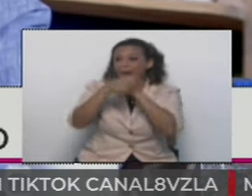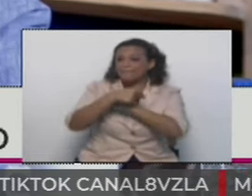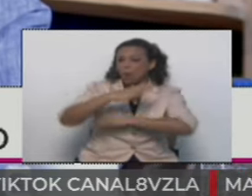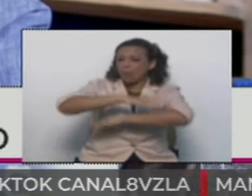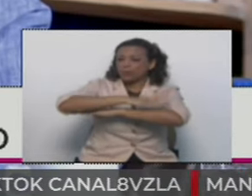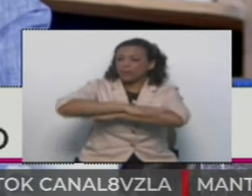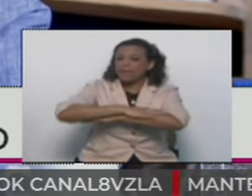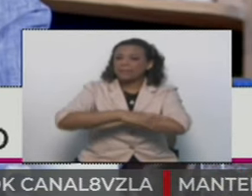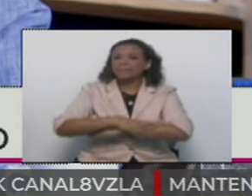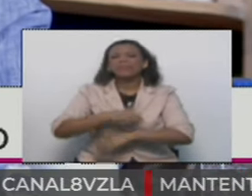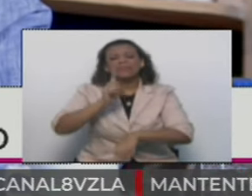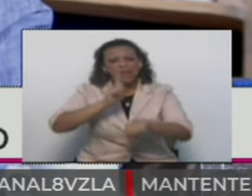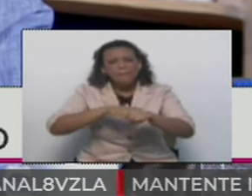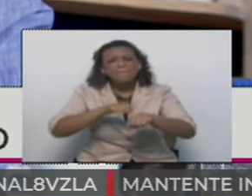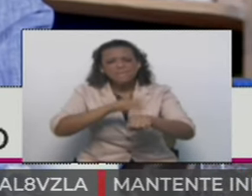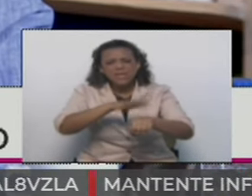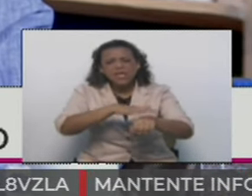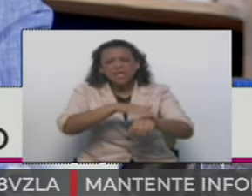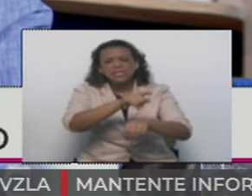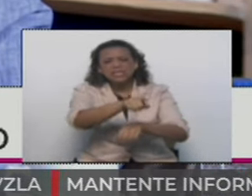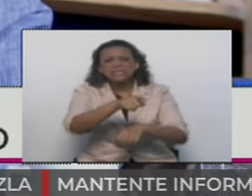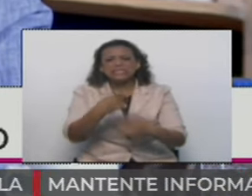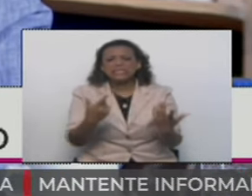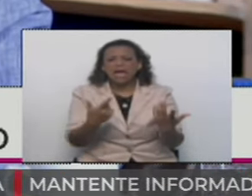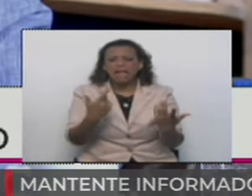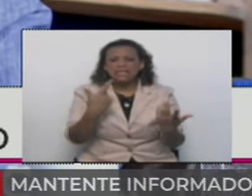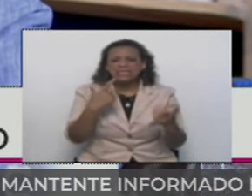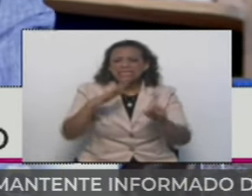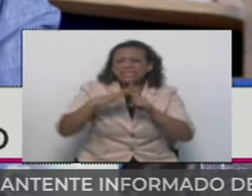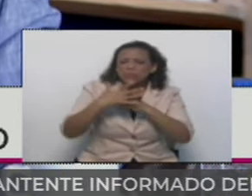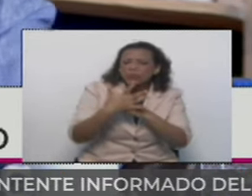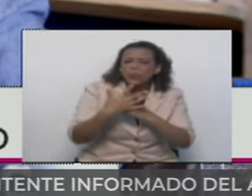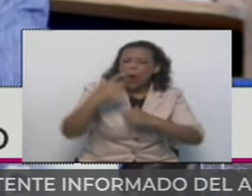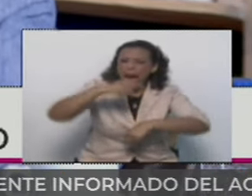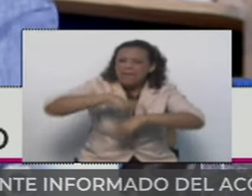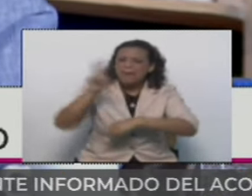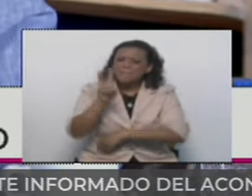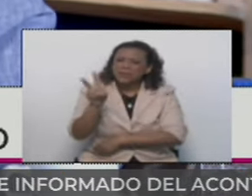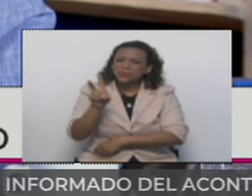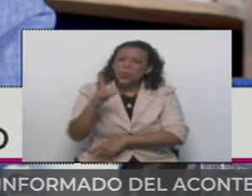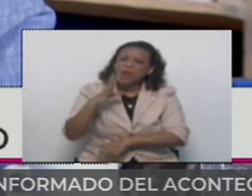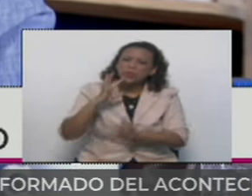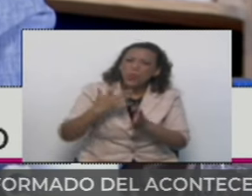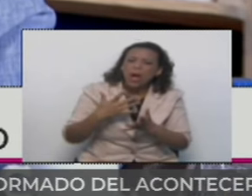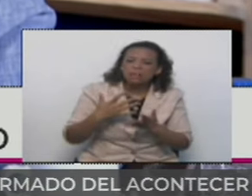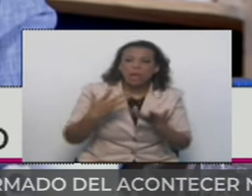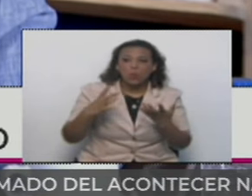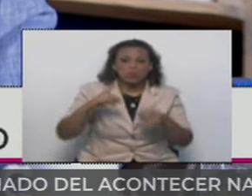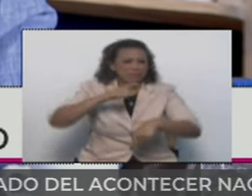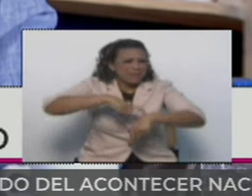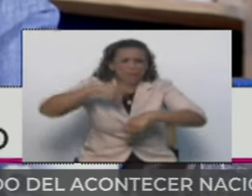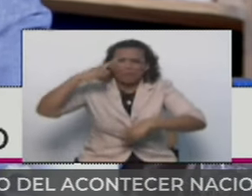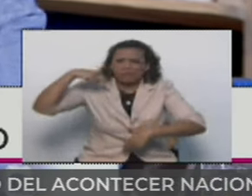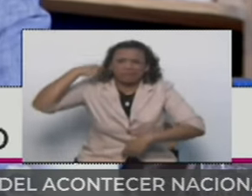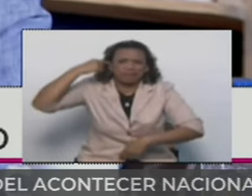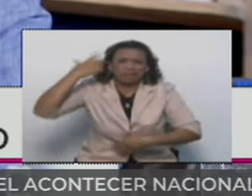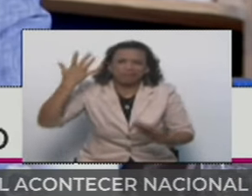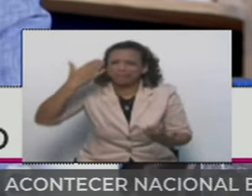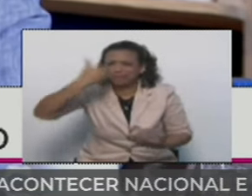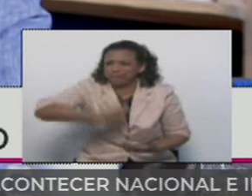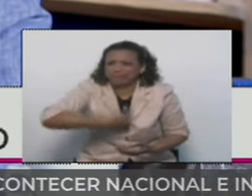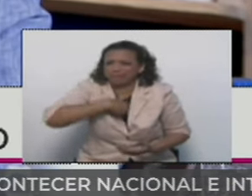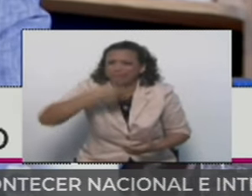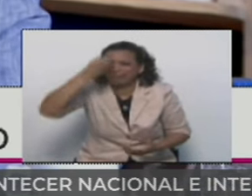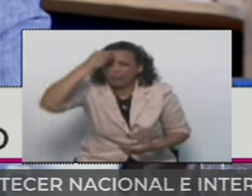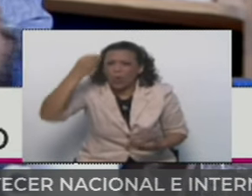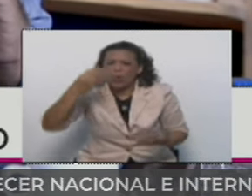También le decía Antonio Guterres que estamos en lo que nosotros en Venezuela pudiéramos llamar la hora loca. La hora loca es